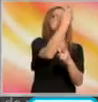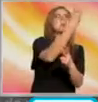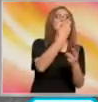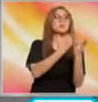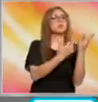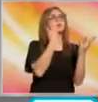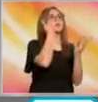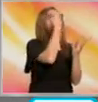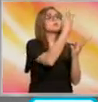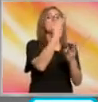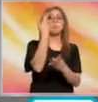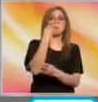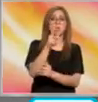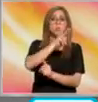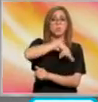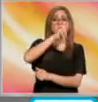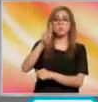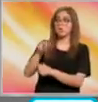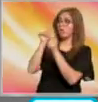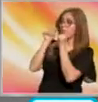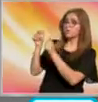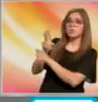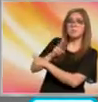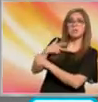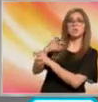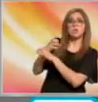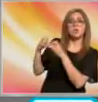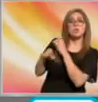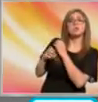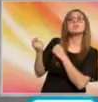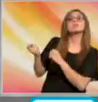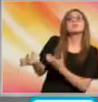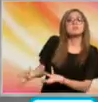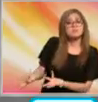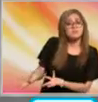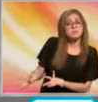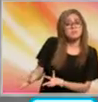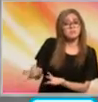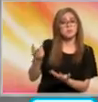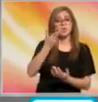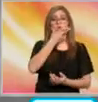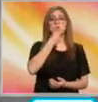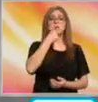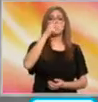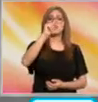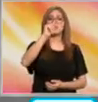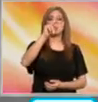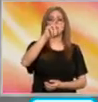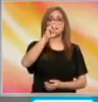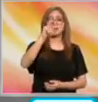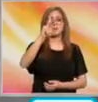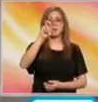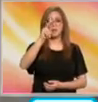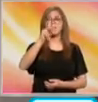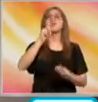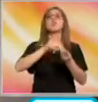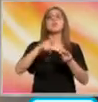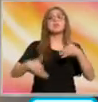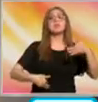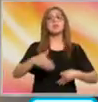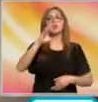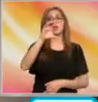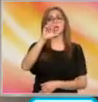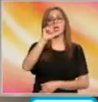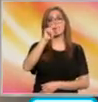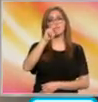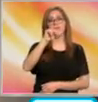tiene. Entonces, Treplev, esta obra, esta adaptación de La Gaviota de Chejov, que está en el Teatro La Capilla todos los martes